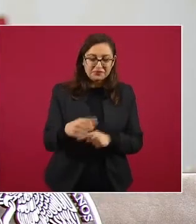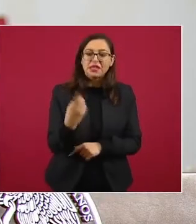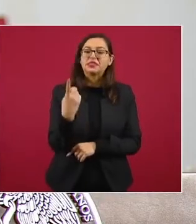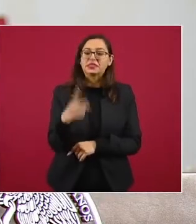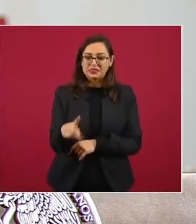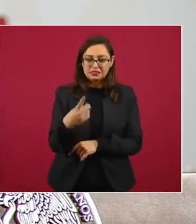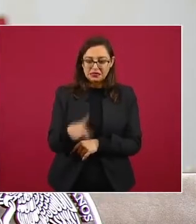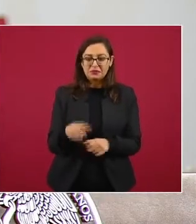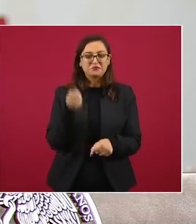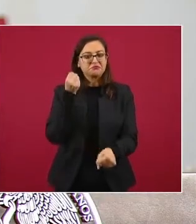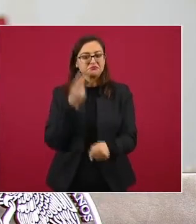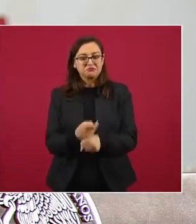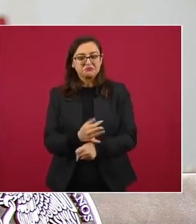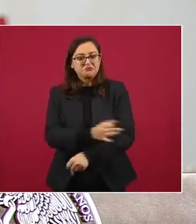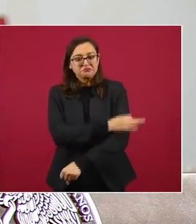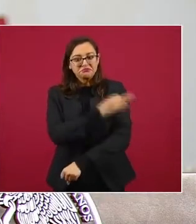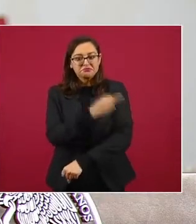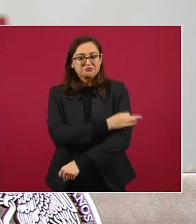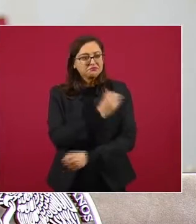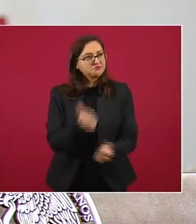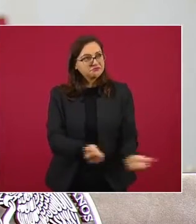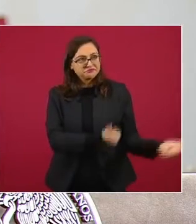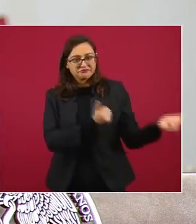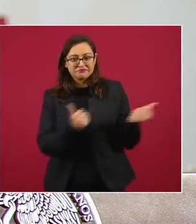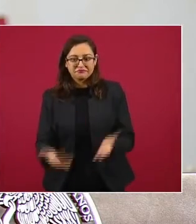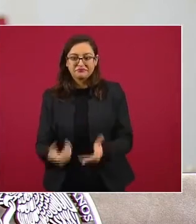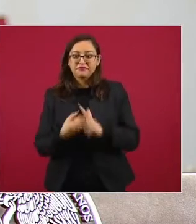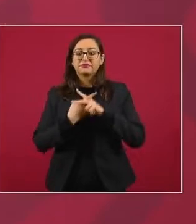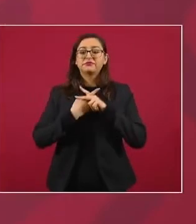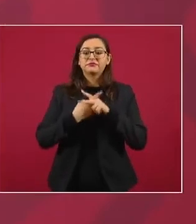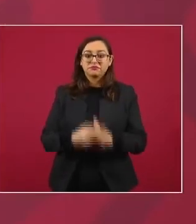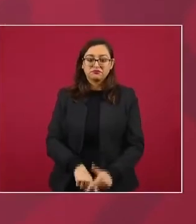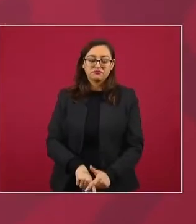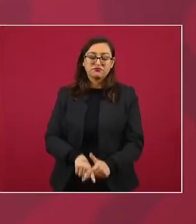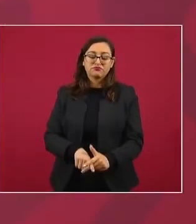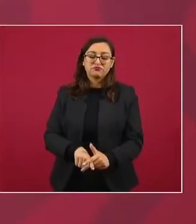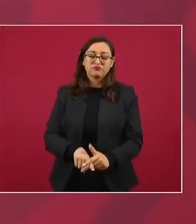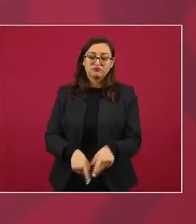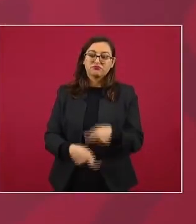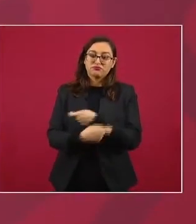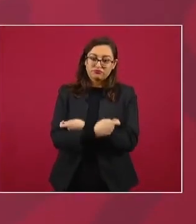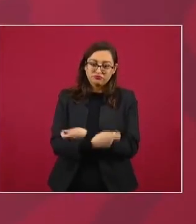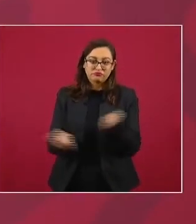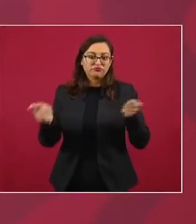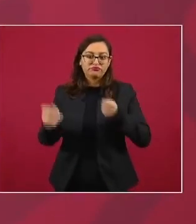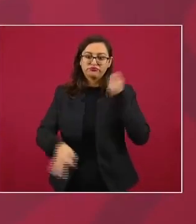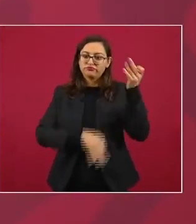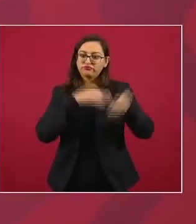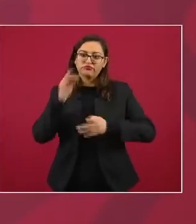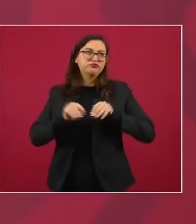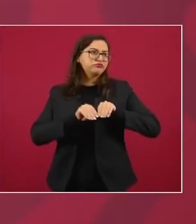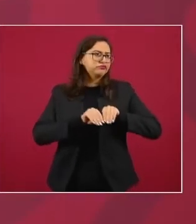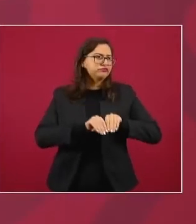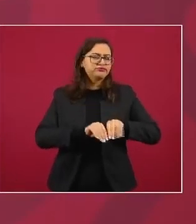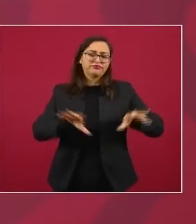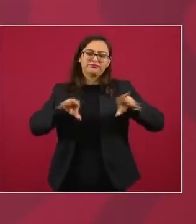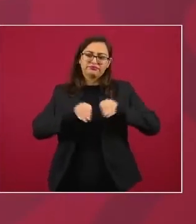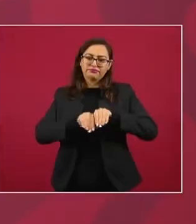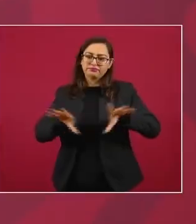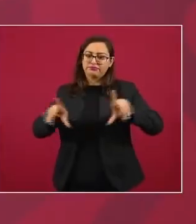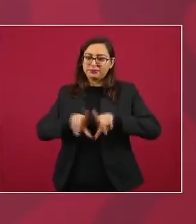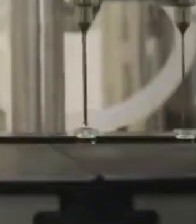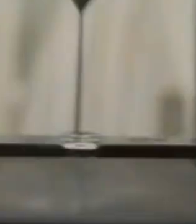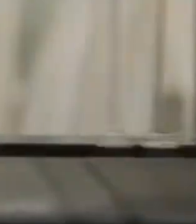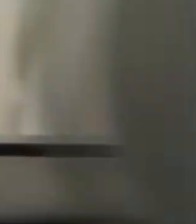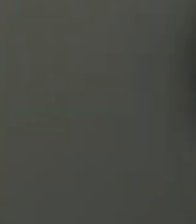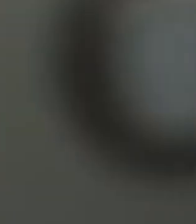la vacuna y se empiece a llevar a cabo la campaña de vacunación en todo el